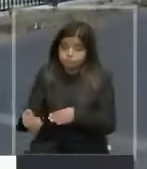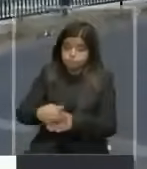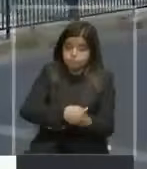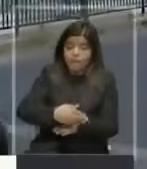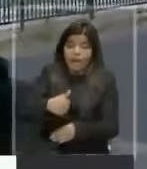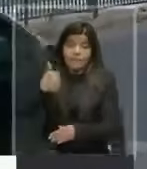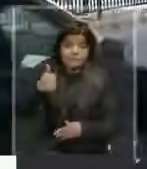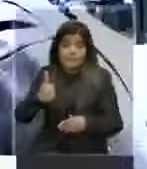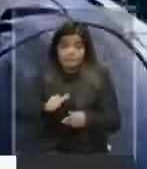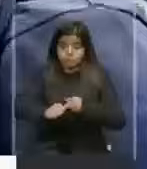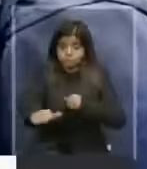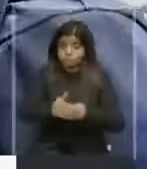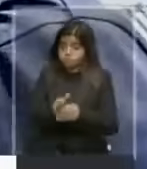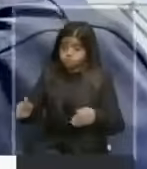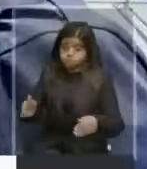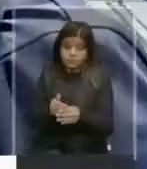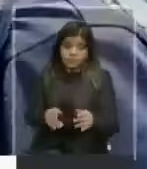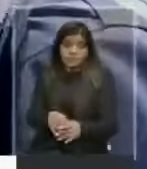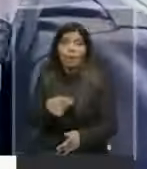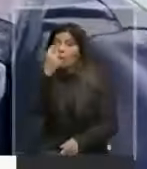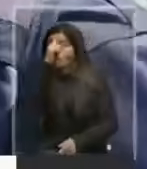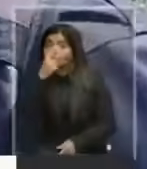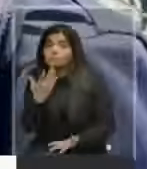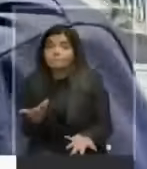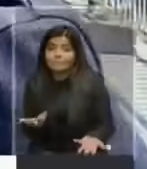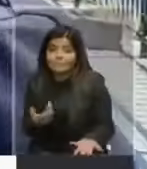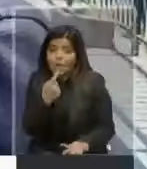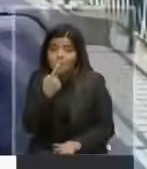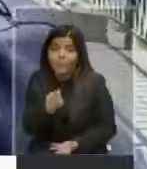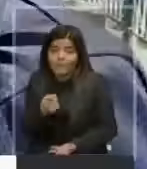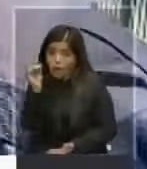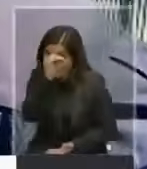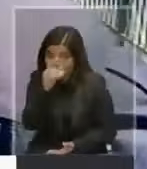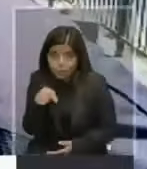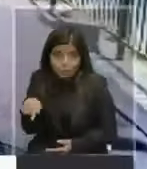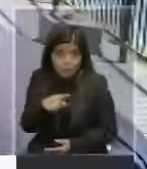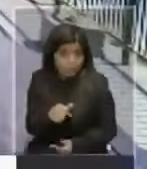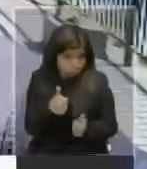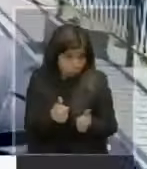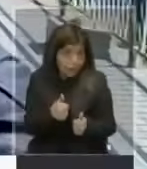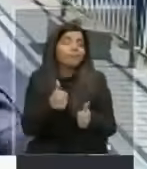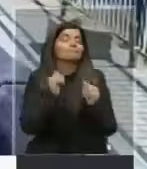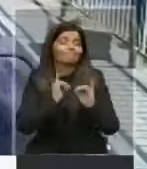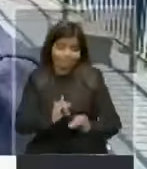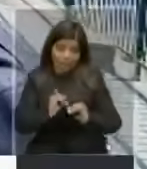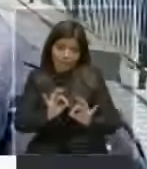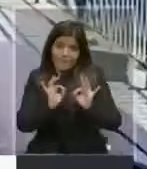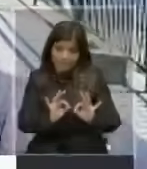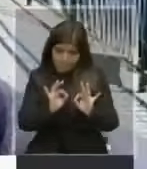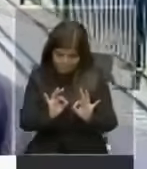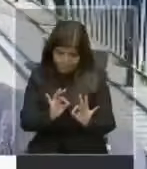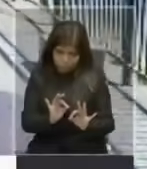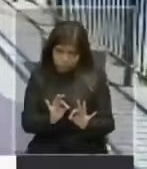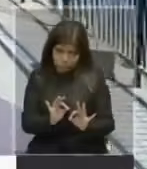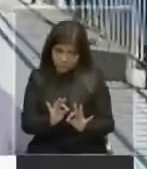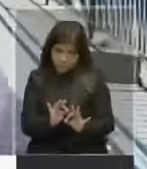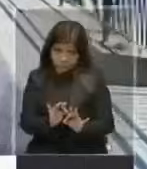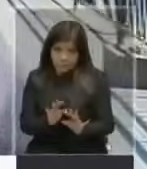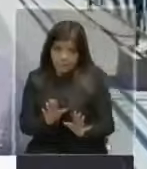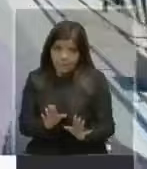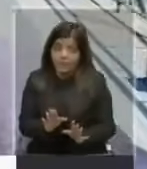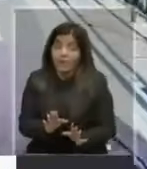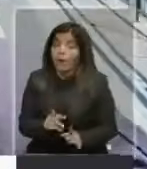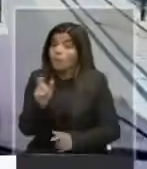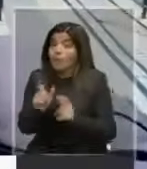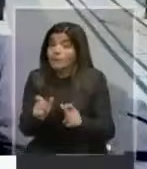¿Qué le parece que se instale la línea 9 acá en La Legua? Me parece muy bien, perfecto. Es más para la